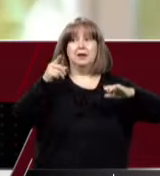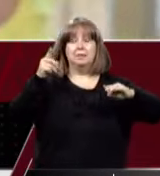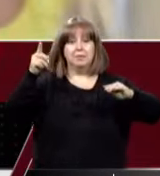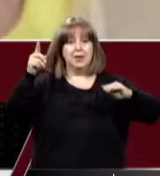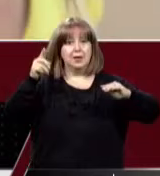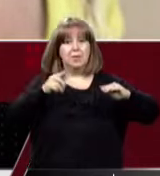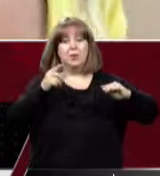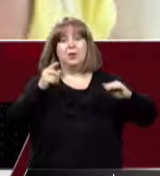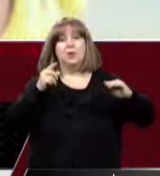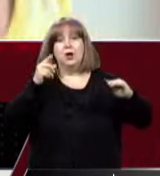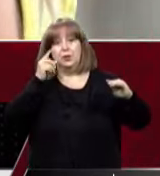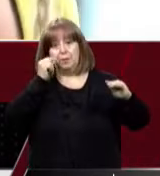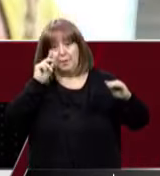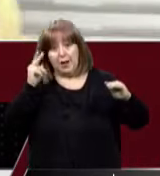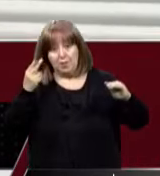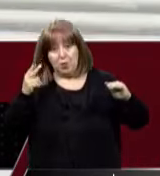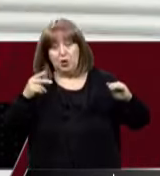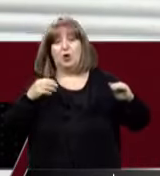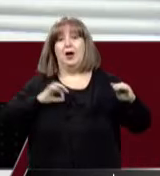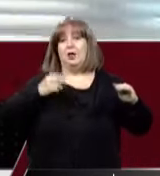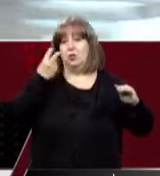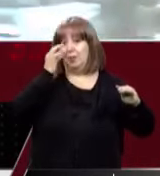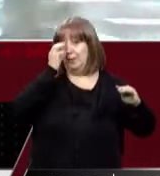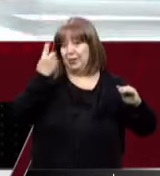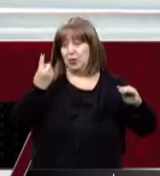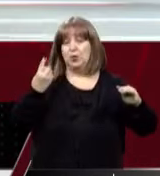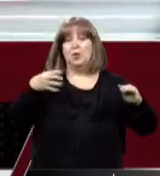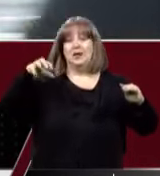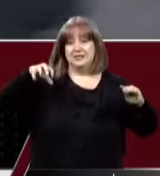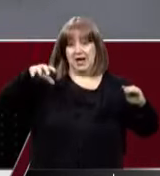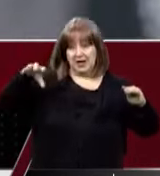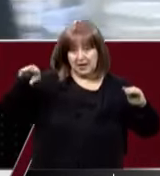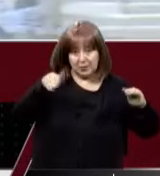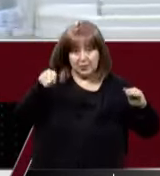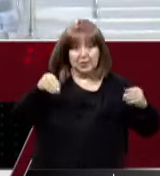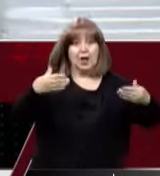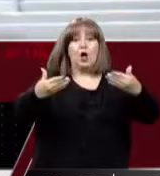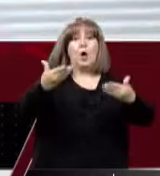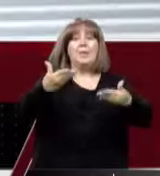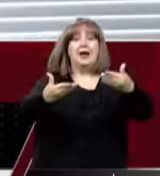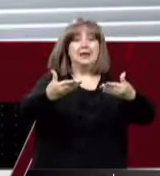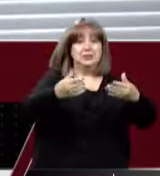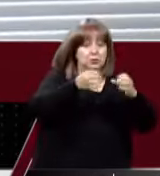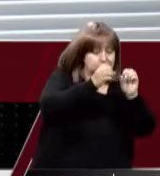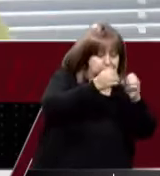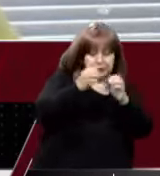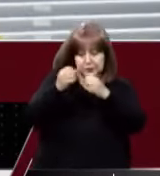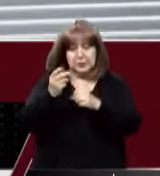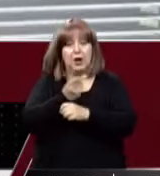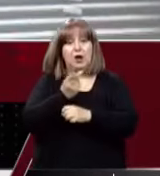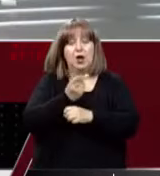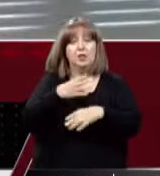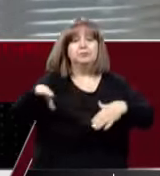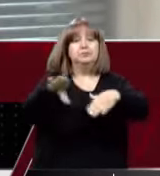mismo motivo que el padre. ¿Eso fue en el 2021? Sí. ¿Cuando fallece Aquino? O sea que... No, estamos...